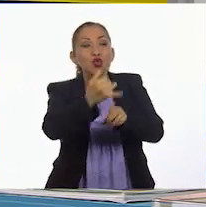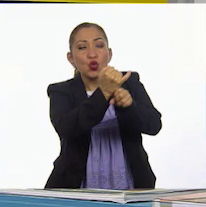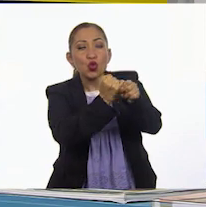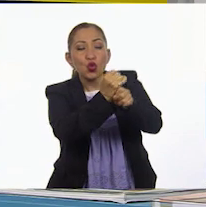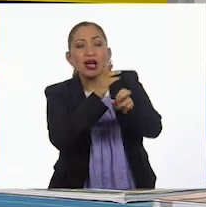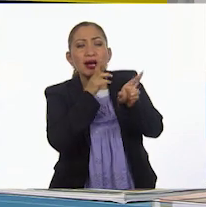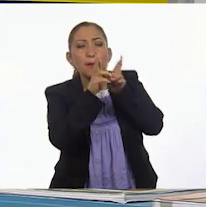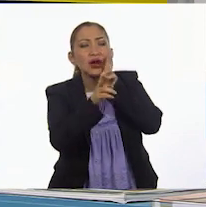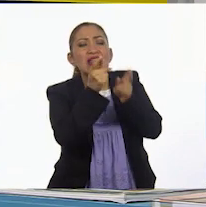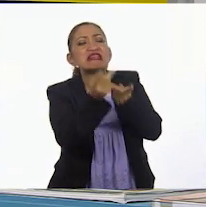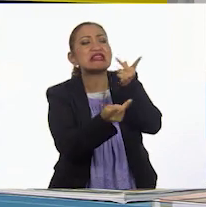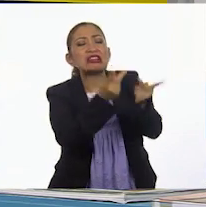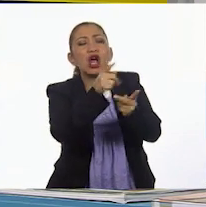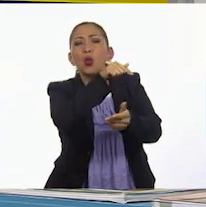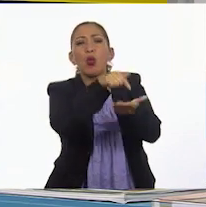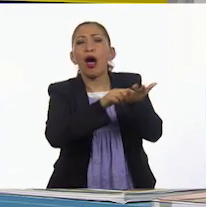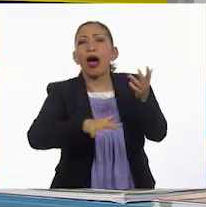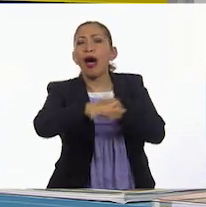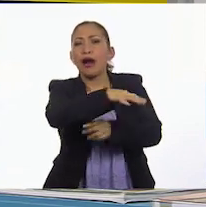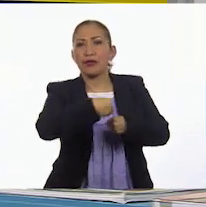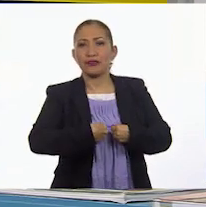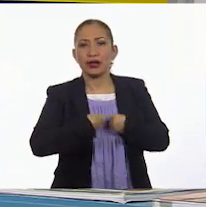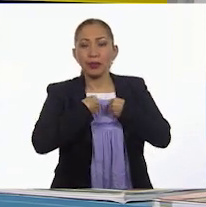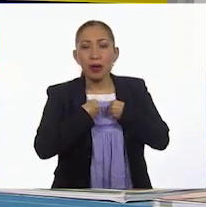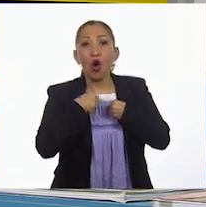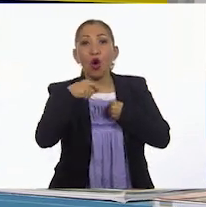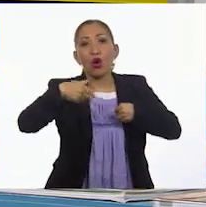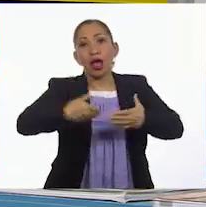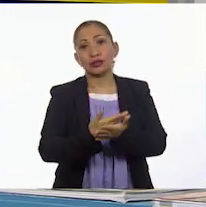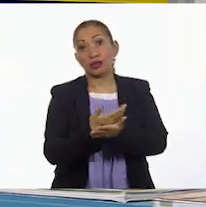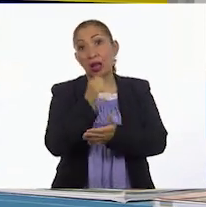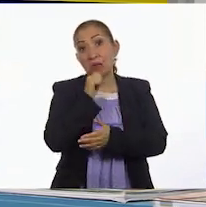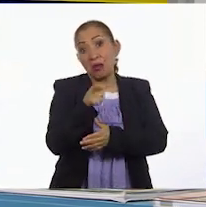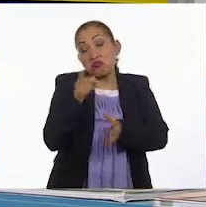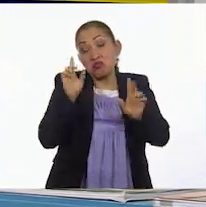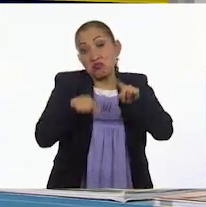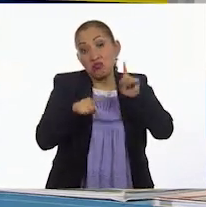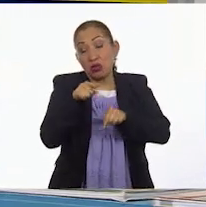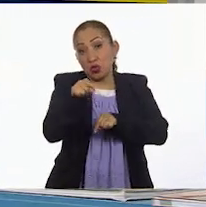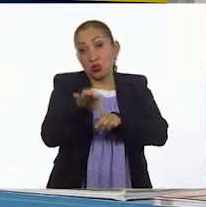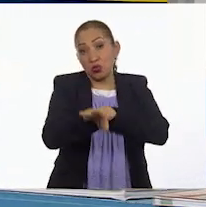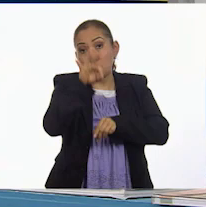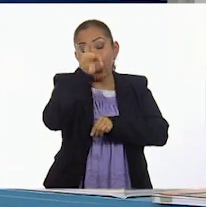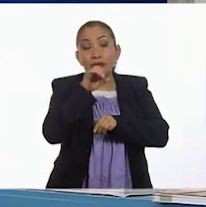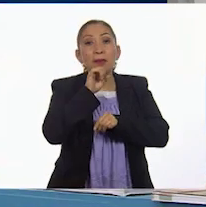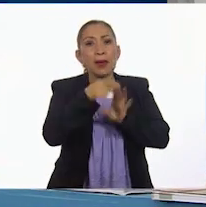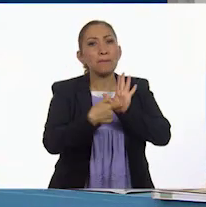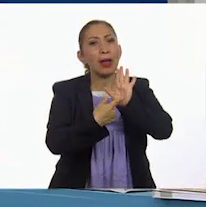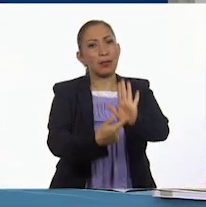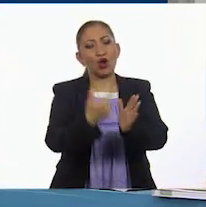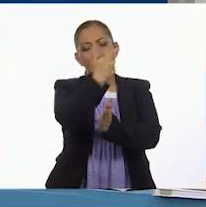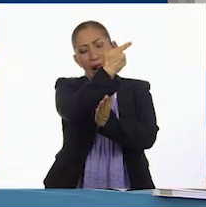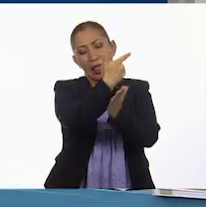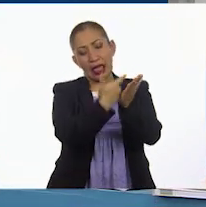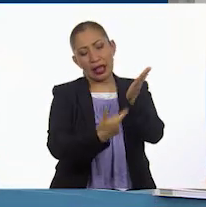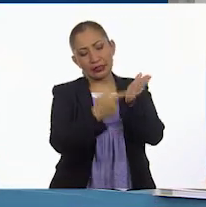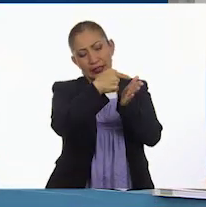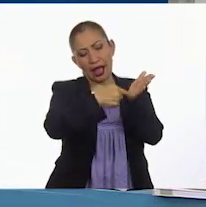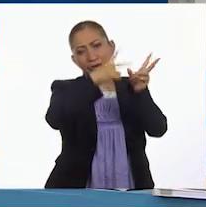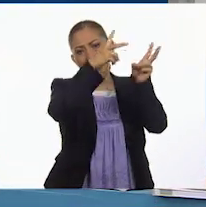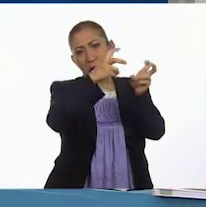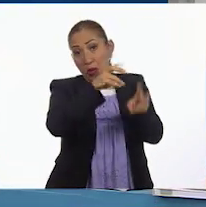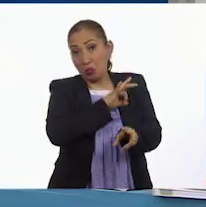reportaje sobre la comunidad, la localidad donde vives o donde naciste también. Te presentamos también una lista de